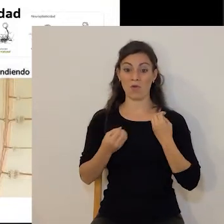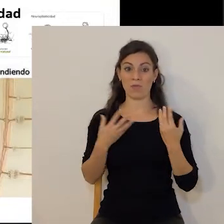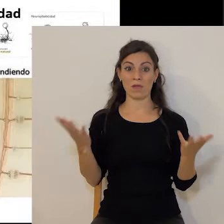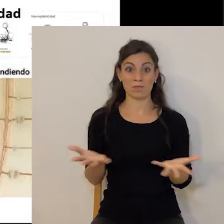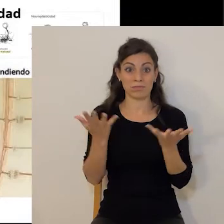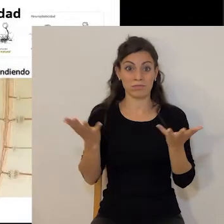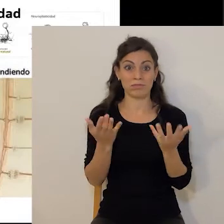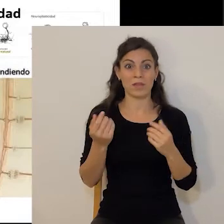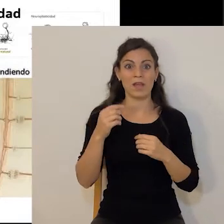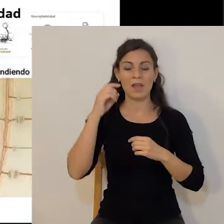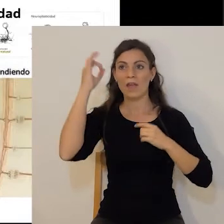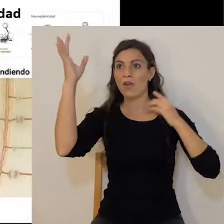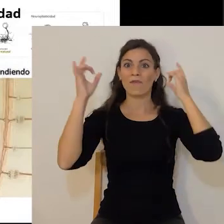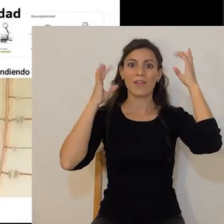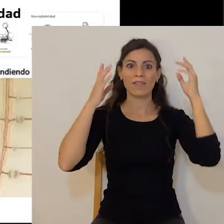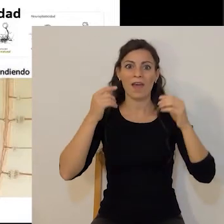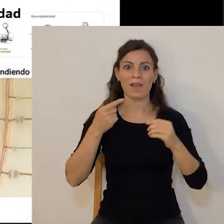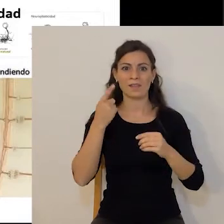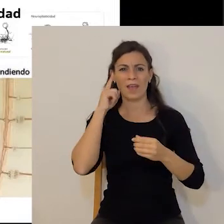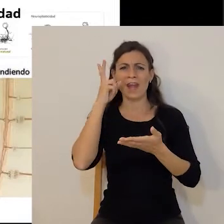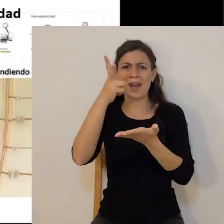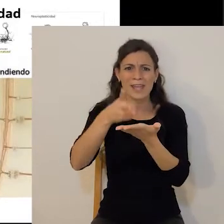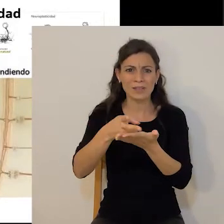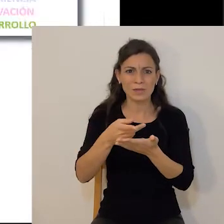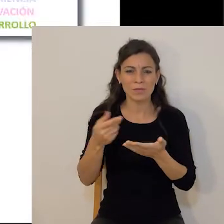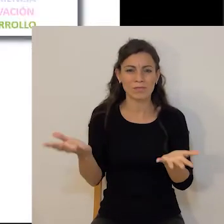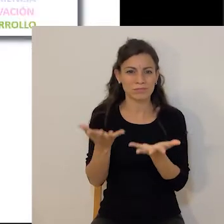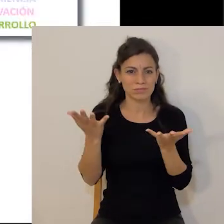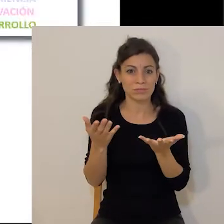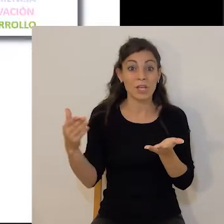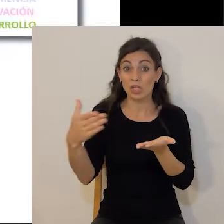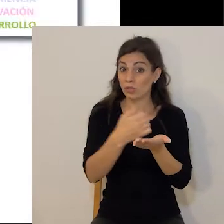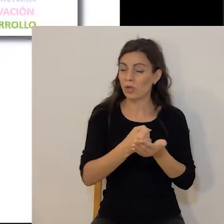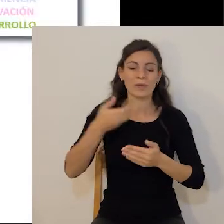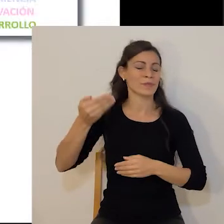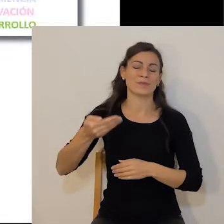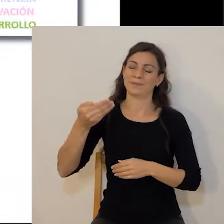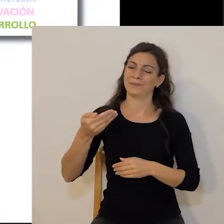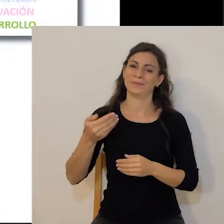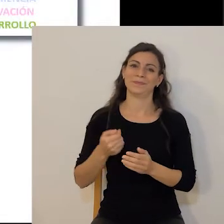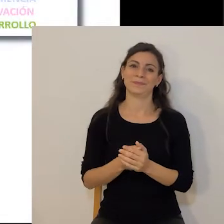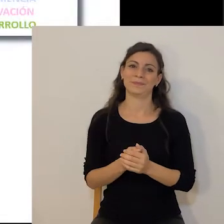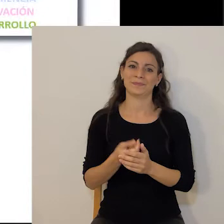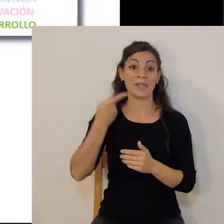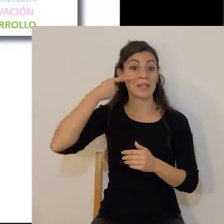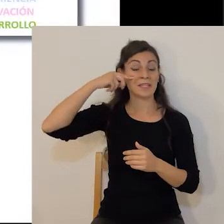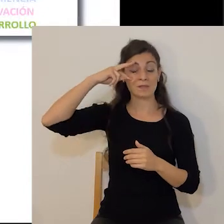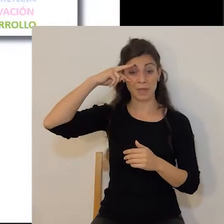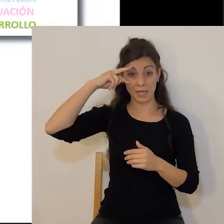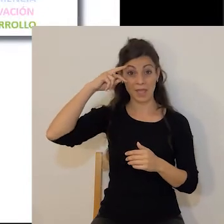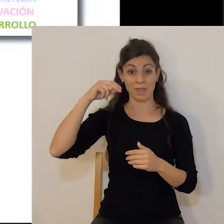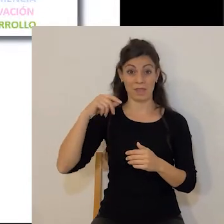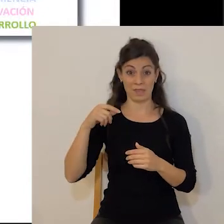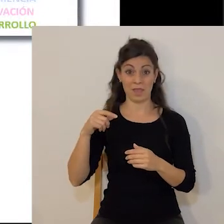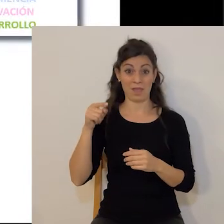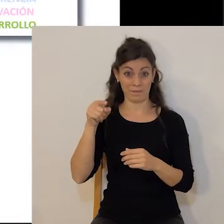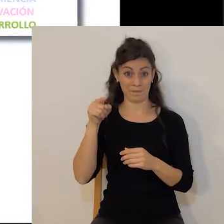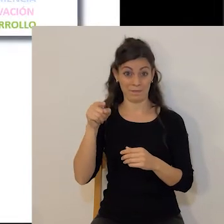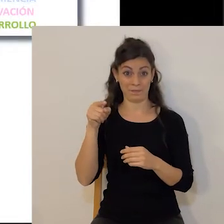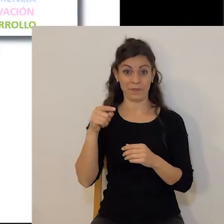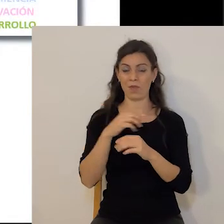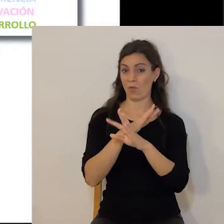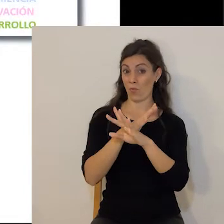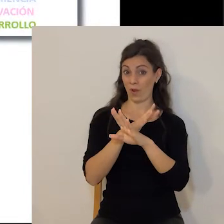la novedad, el desafío. Todo ello es súper importante. Es decir, la experiencia